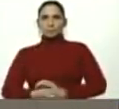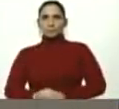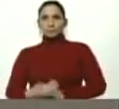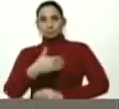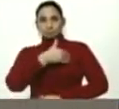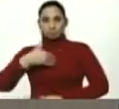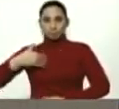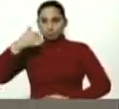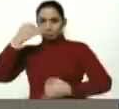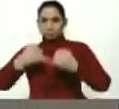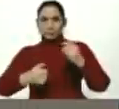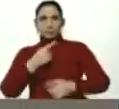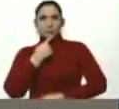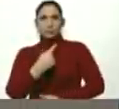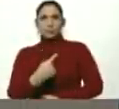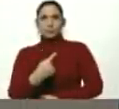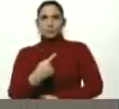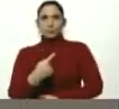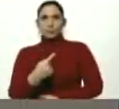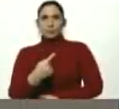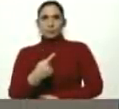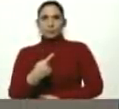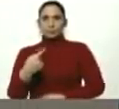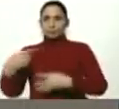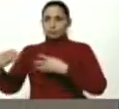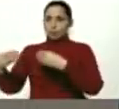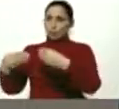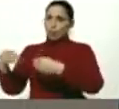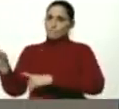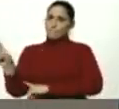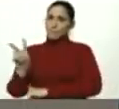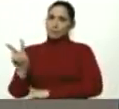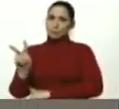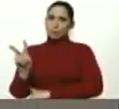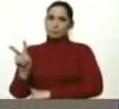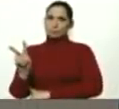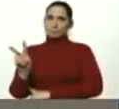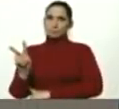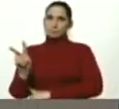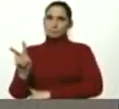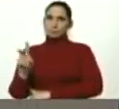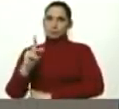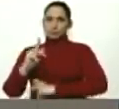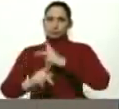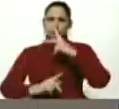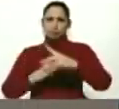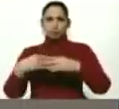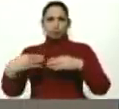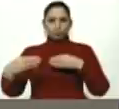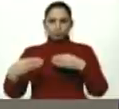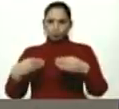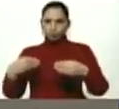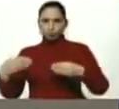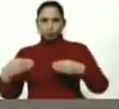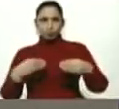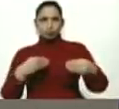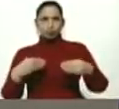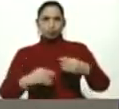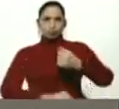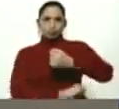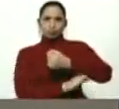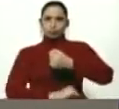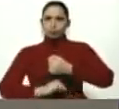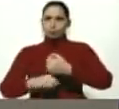Queremos finalizar señalando que el modelo Venezuela, en el proceso de flexibilización pasado